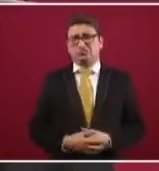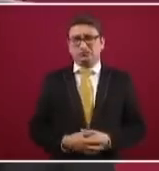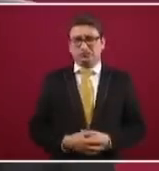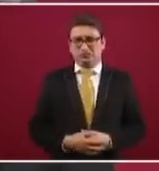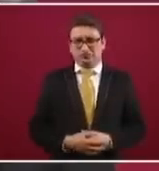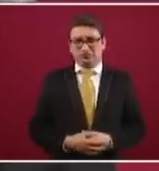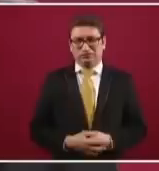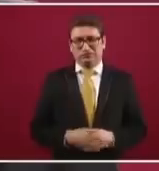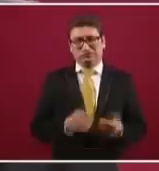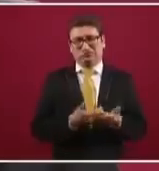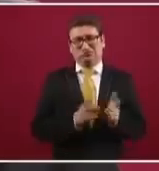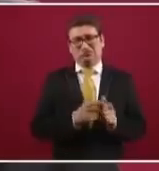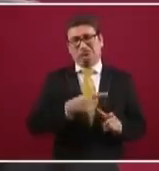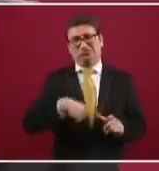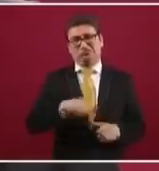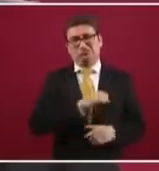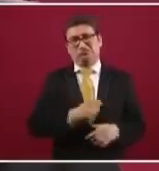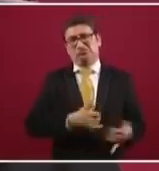rojillos,